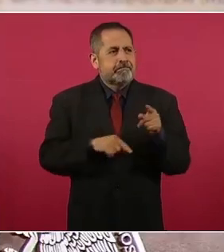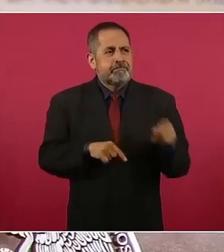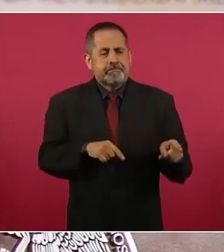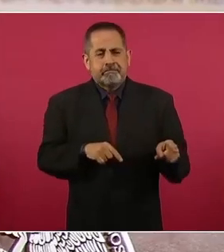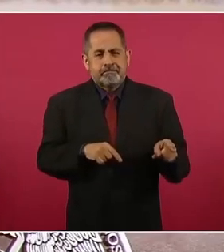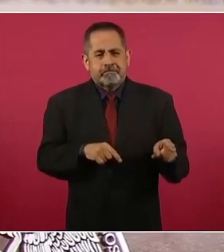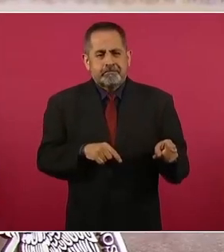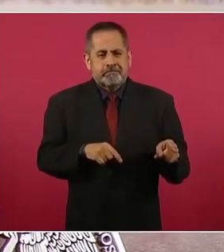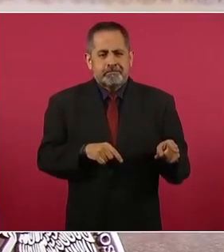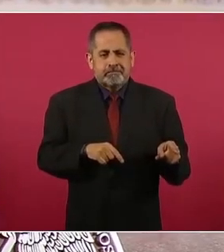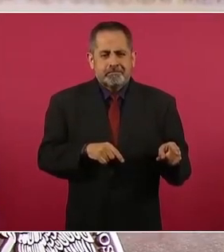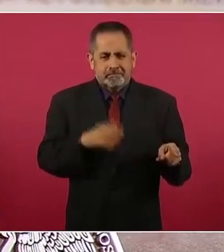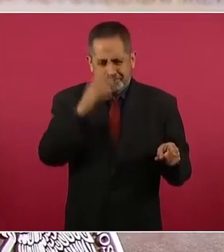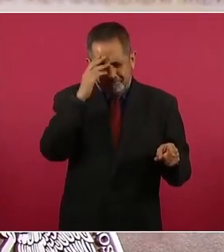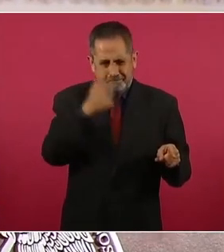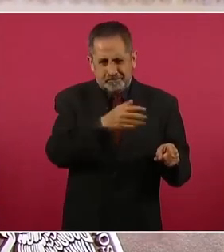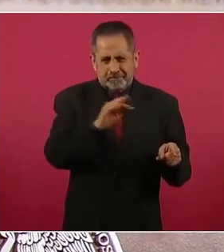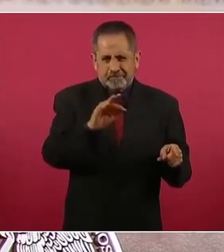facho.